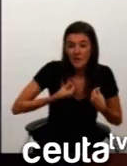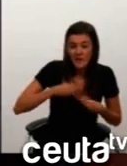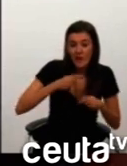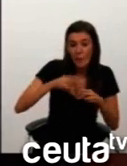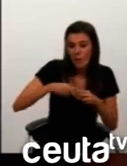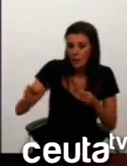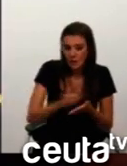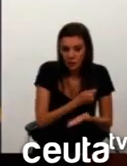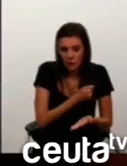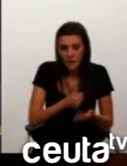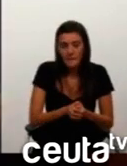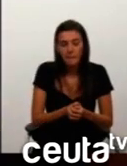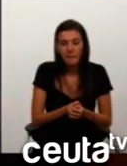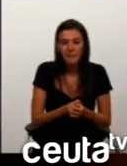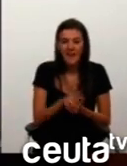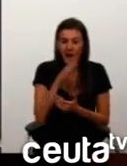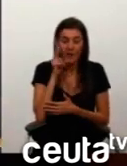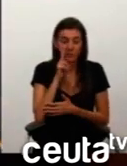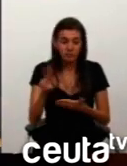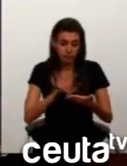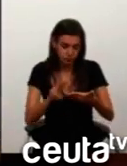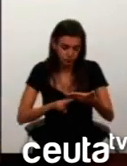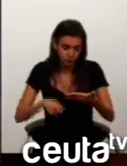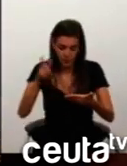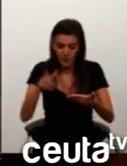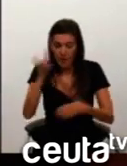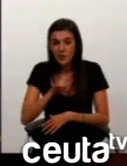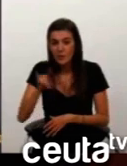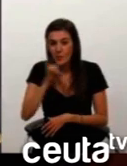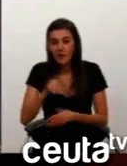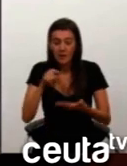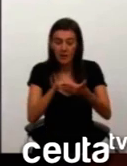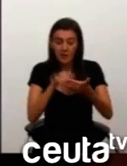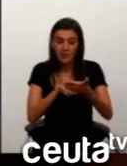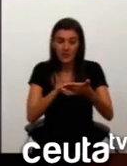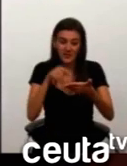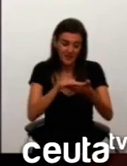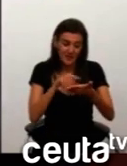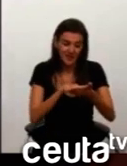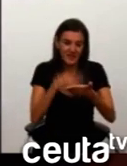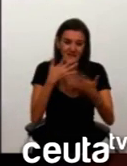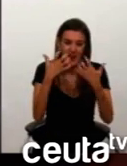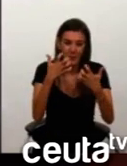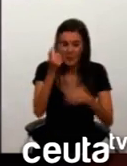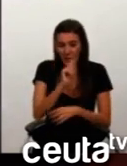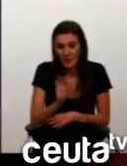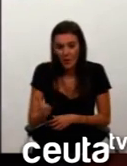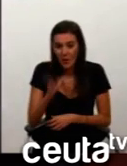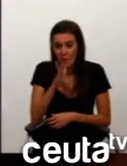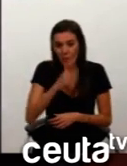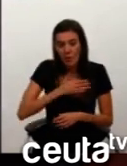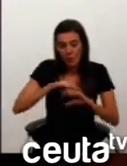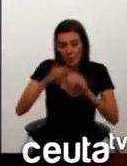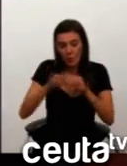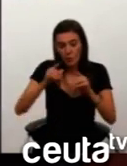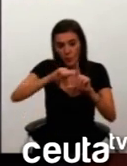política. Tal y como usted lo trae, señora Chandiramani, esto no se puede aprobar, por lo menos por parte de nuestro